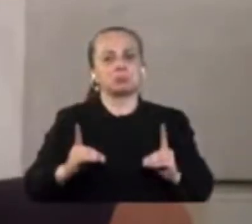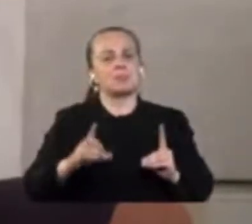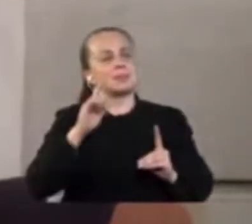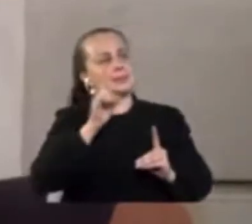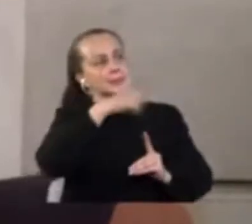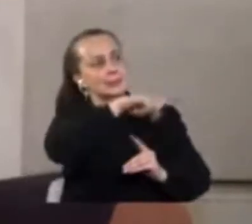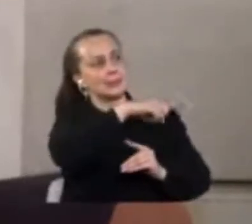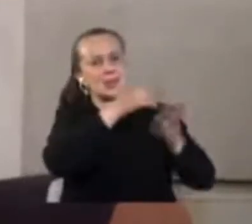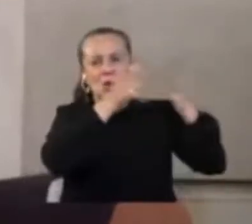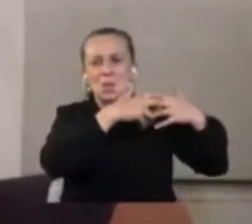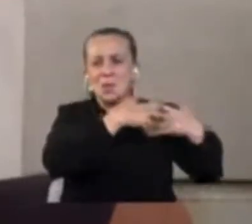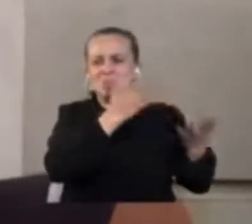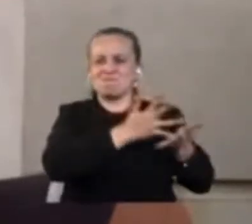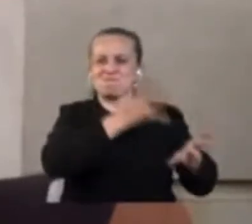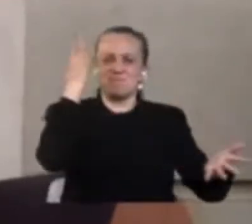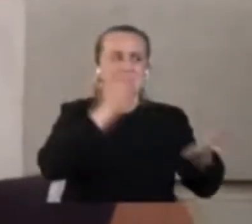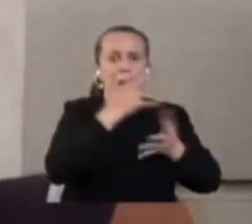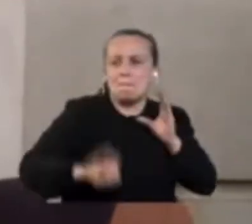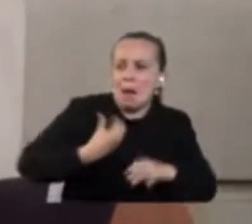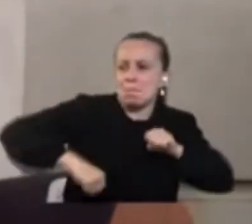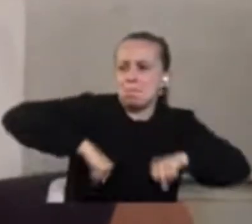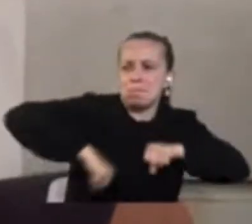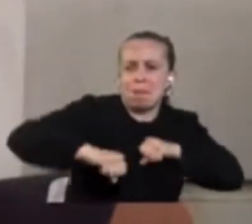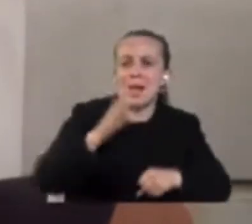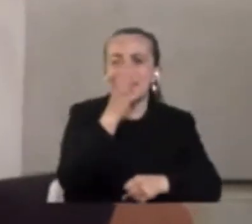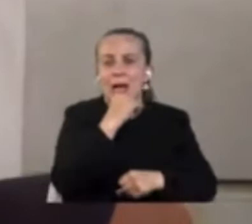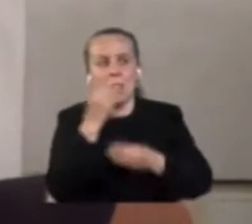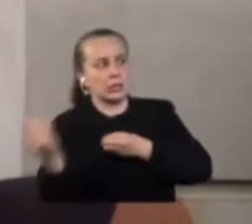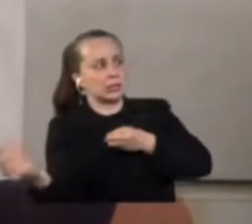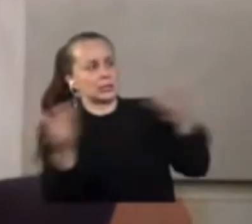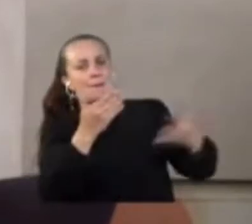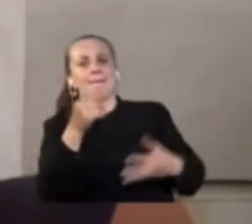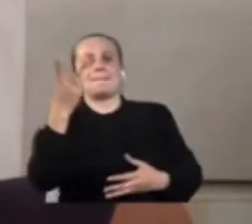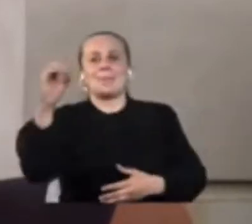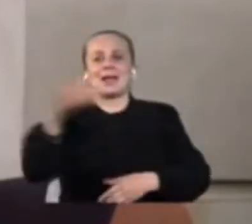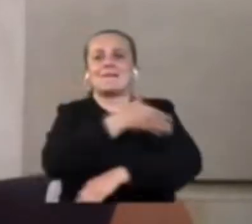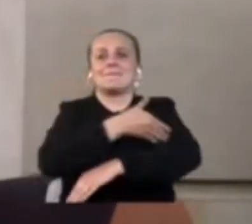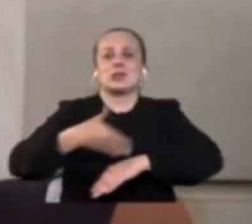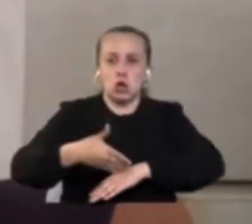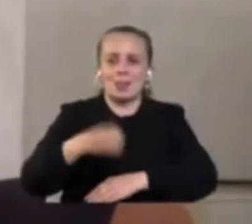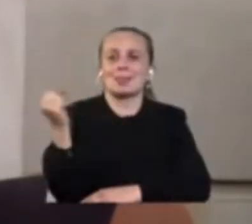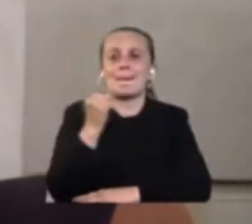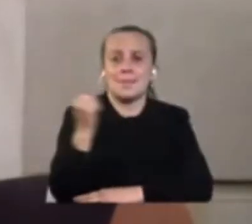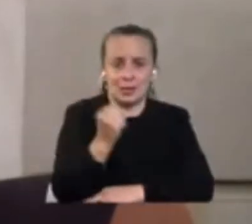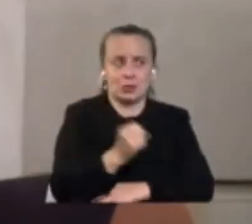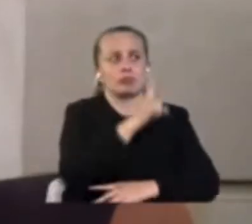e improductivos del país 20 billones de pesos al año.